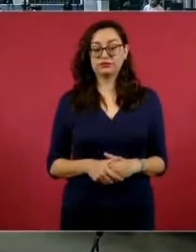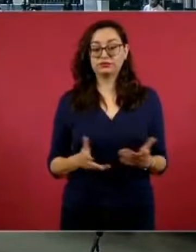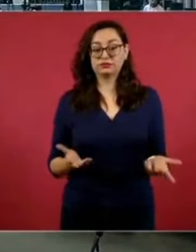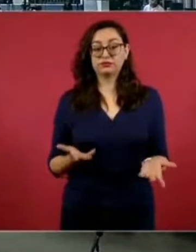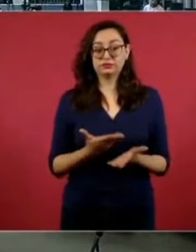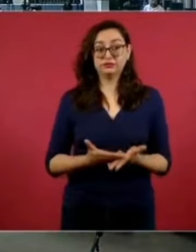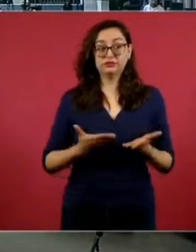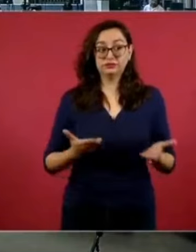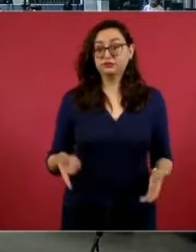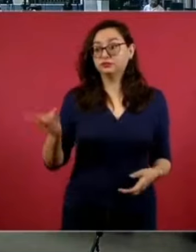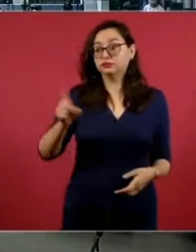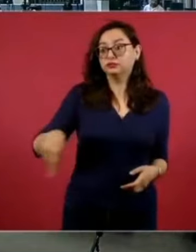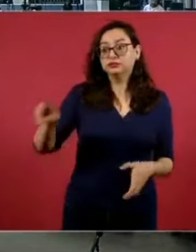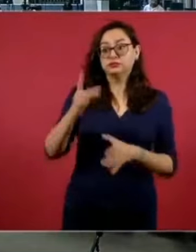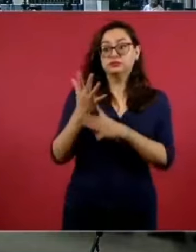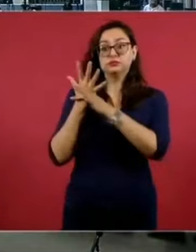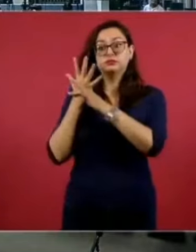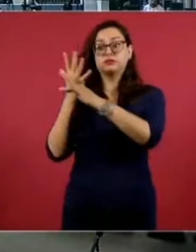las